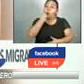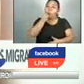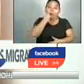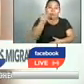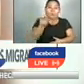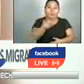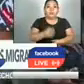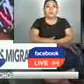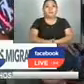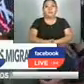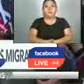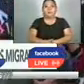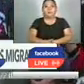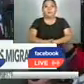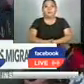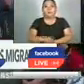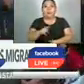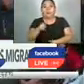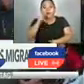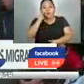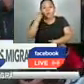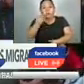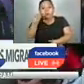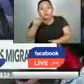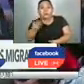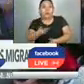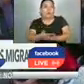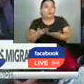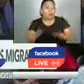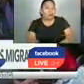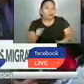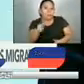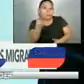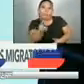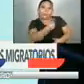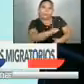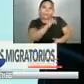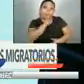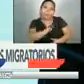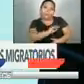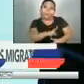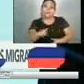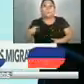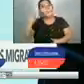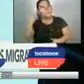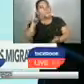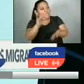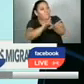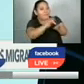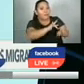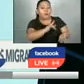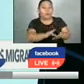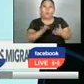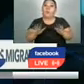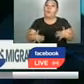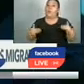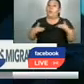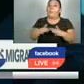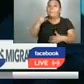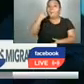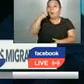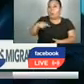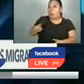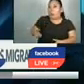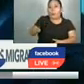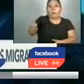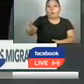necesitas para el día eh de la ingenuidad la necesidad y urgencia de personas como él se aprovechan los estafadores aparte del riesgo de perder el